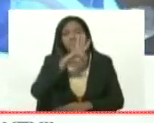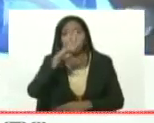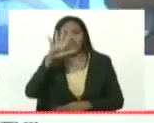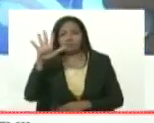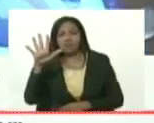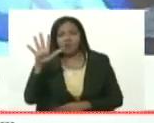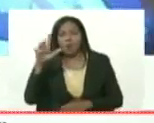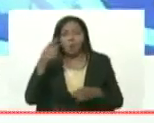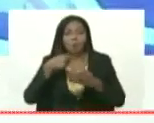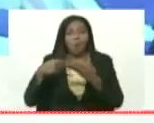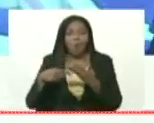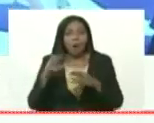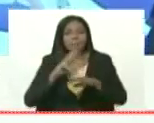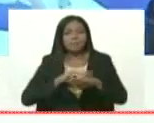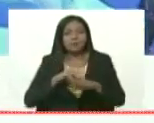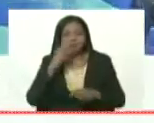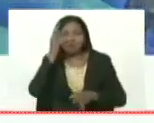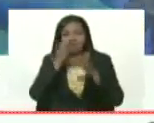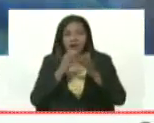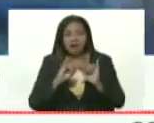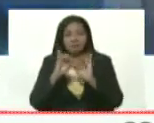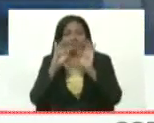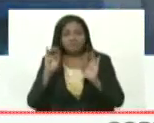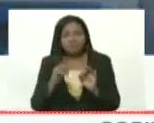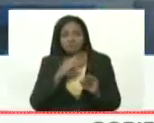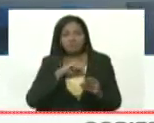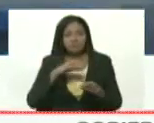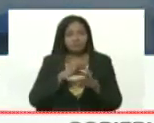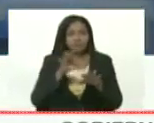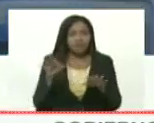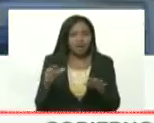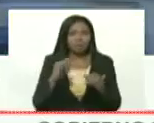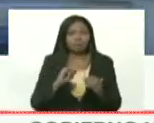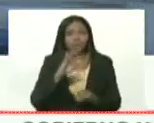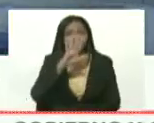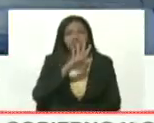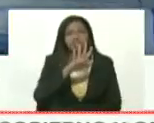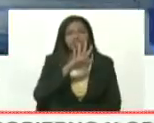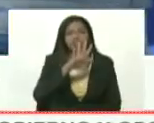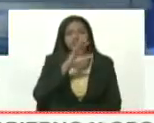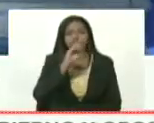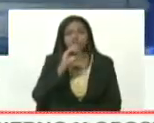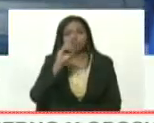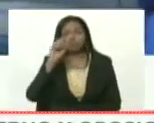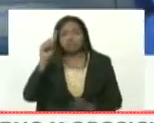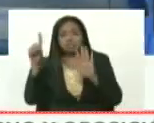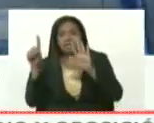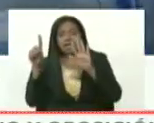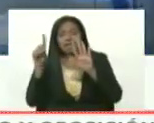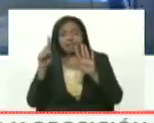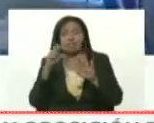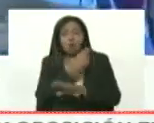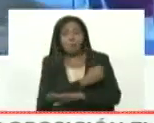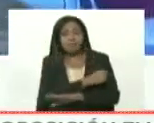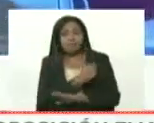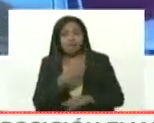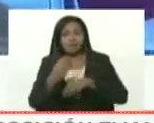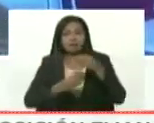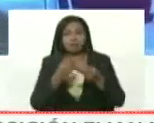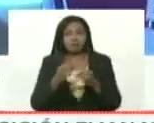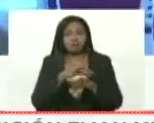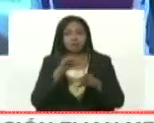médicos y hoy doy fe de que hemos dejado operativo 506 equipos médicos en los hospitales